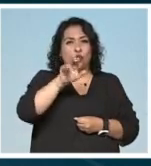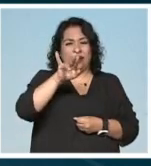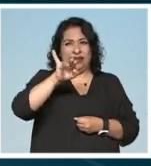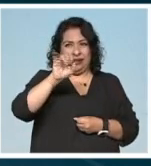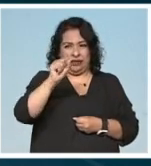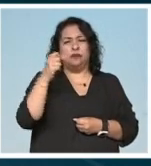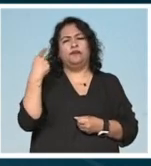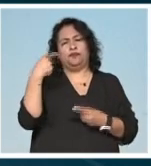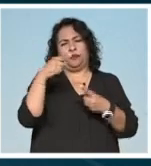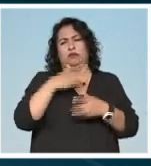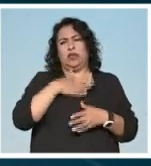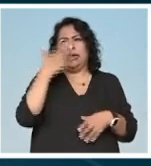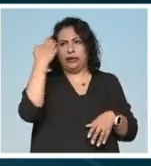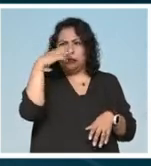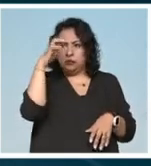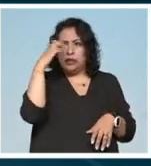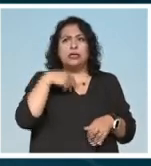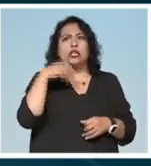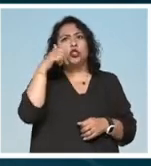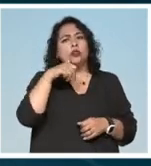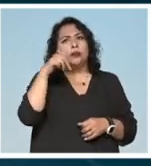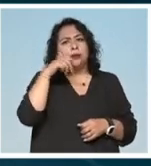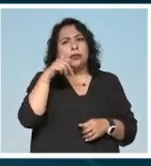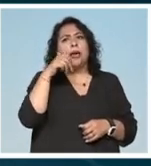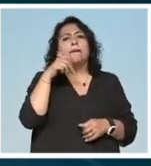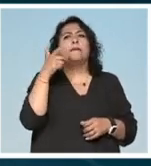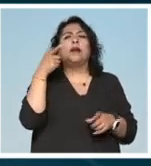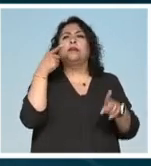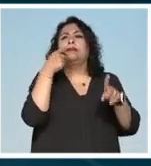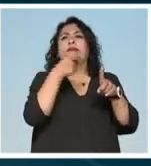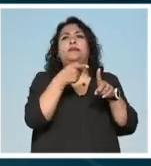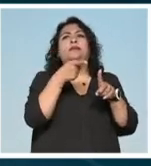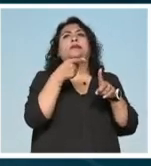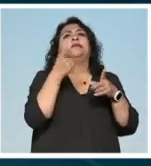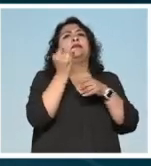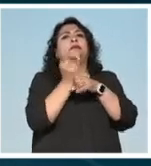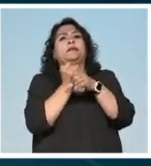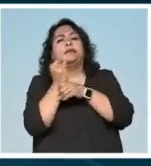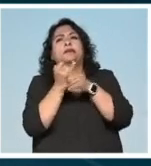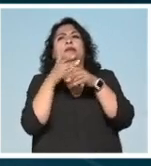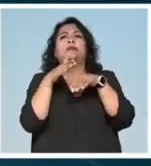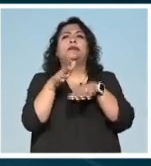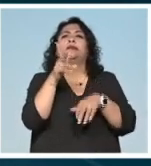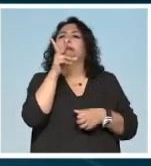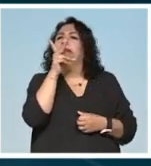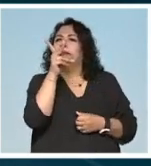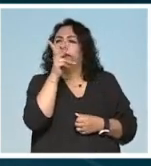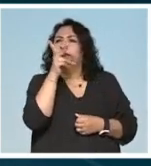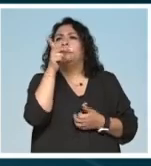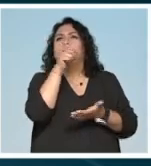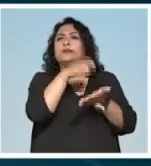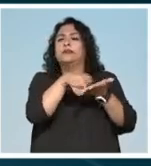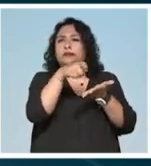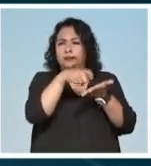largo de mi trayectoria siempre me he dedicado a investigar acerca de las palabras y la